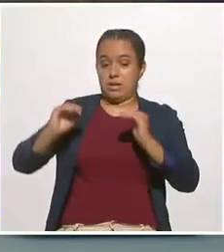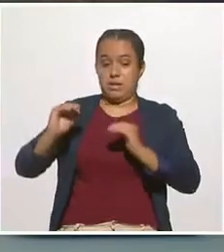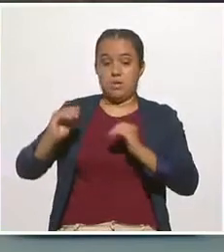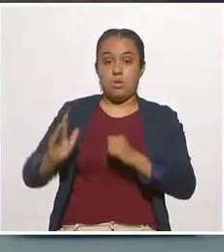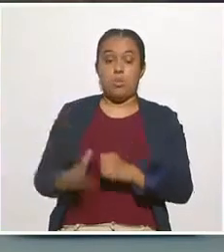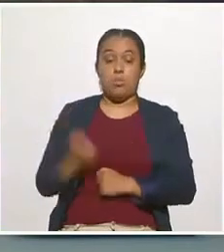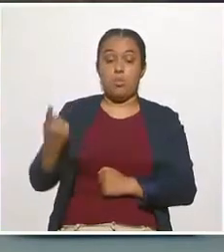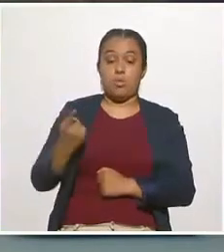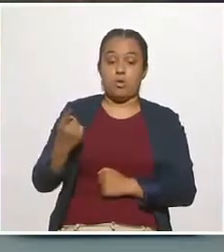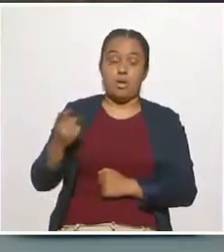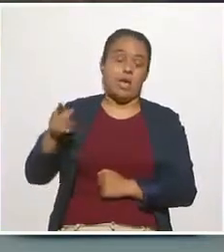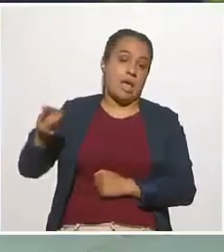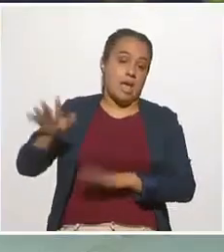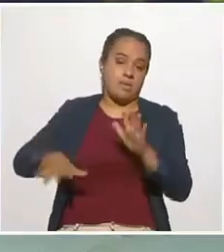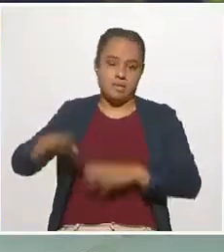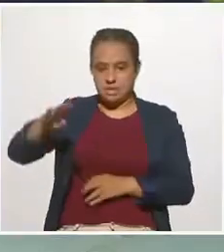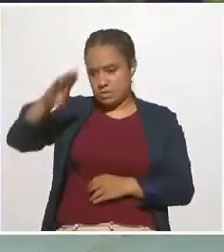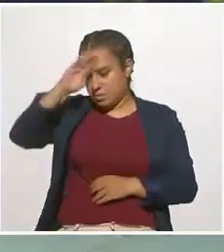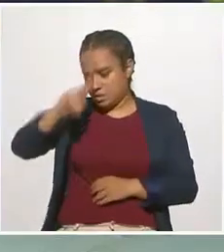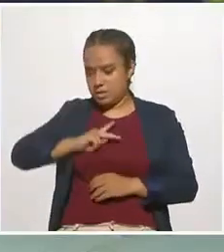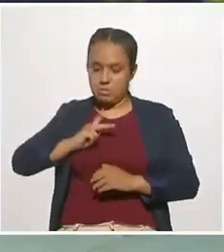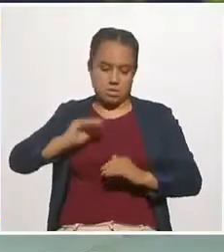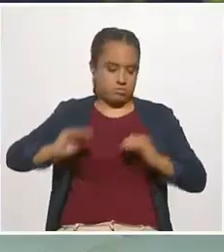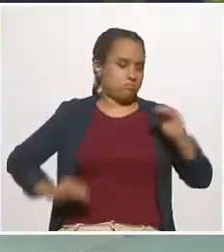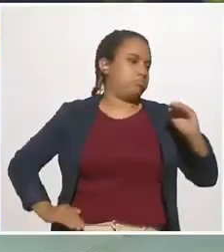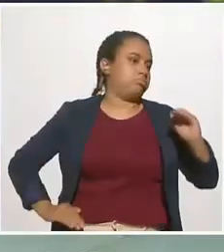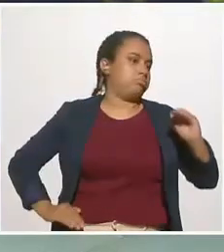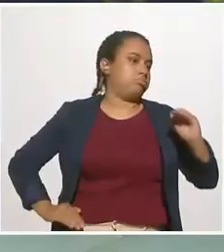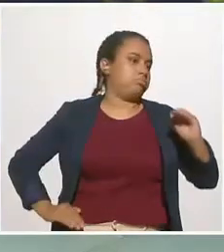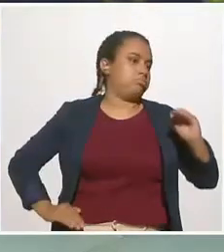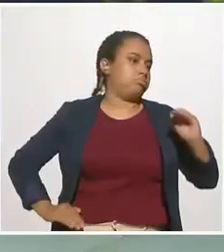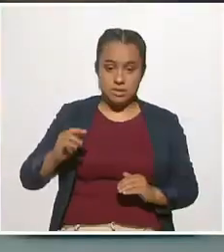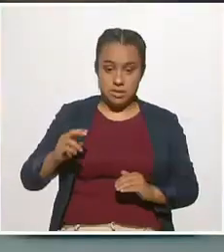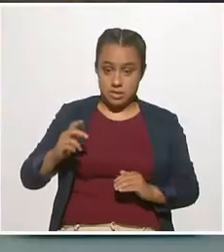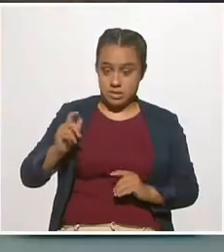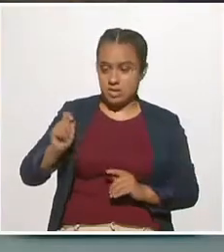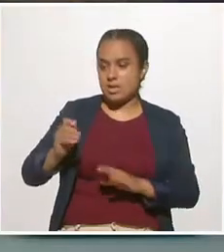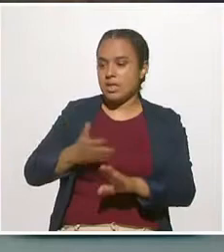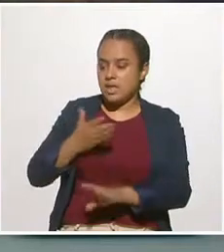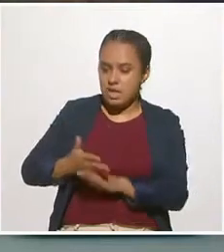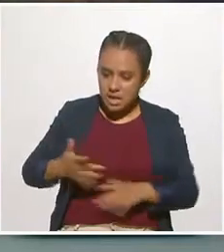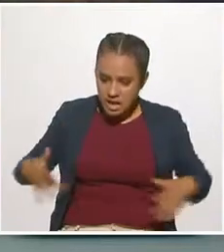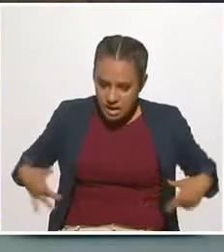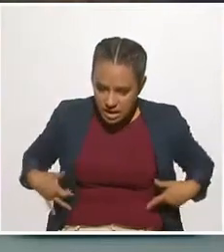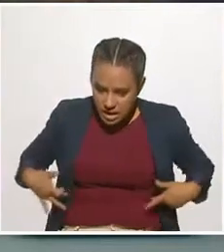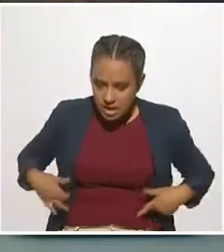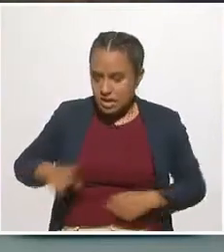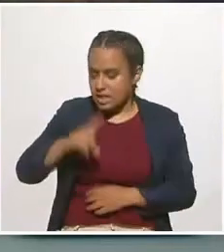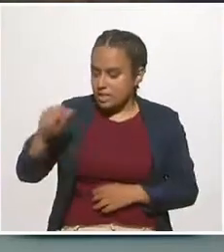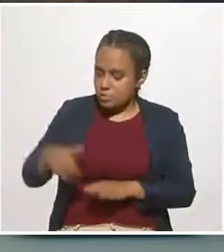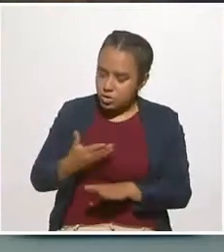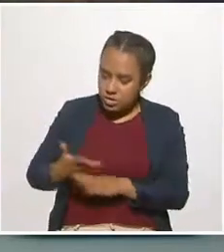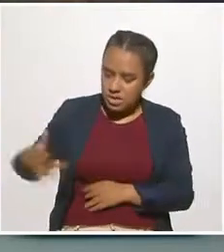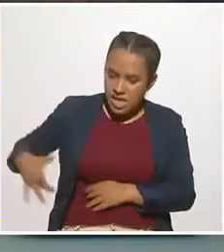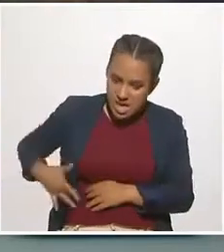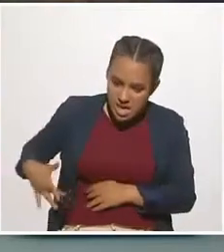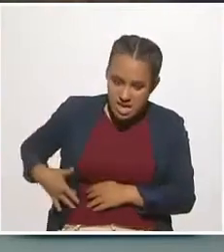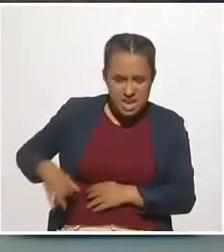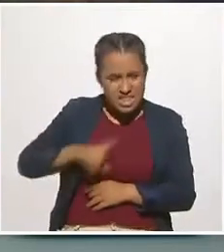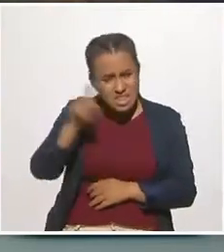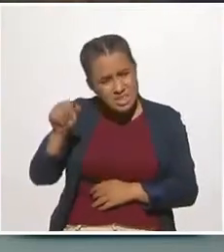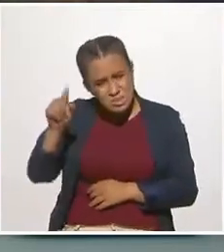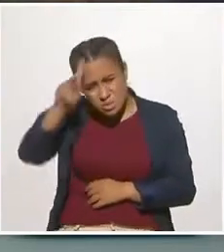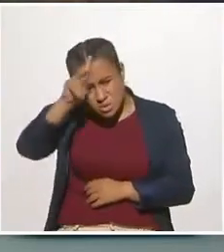piensan que es un descontrol y vuelve, es un daño renal, es un daño al hígado y es una serie de complicaciones que puede tener una